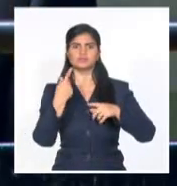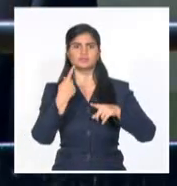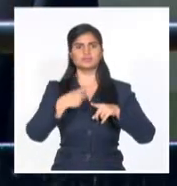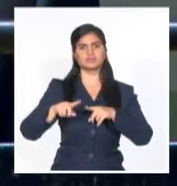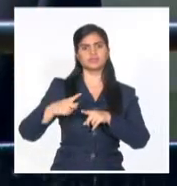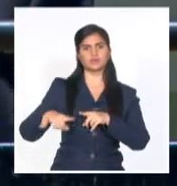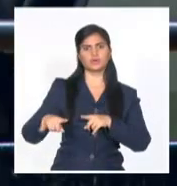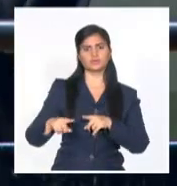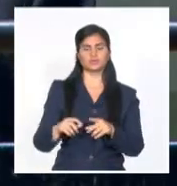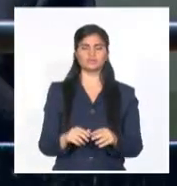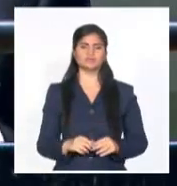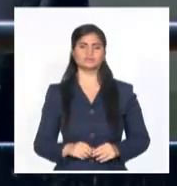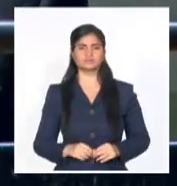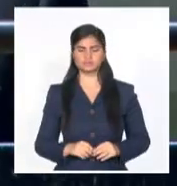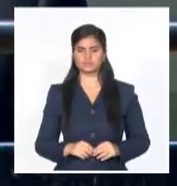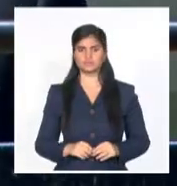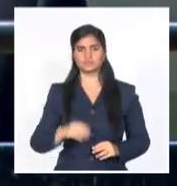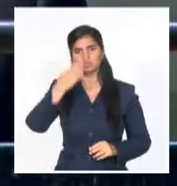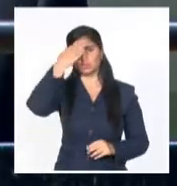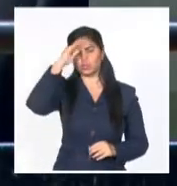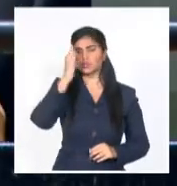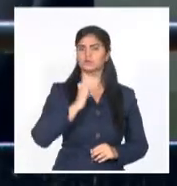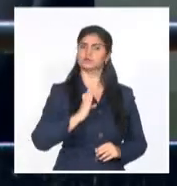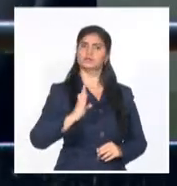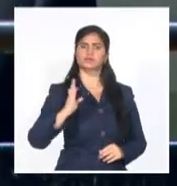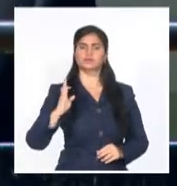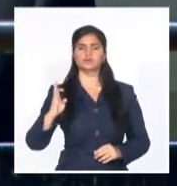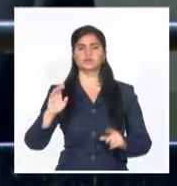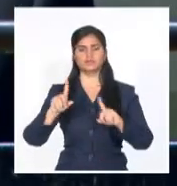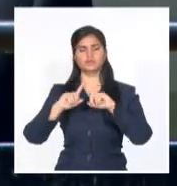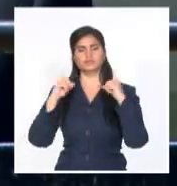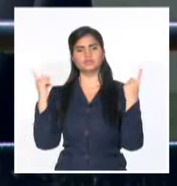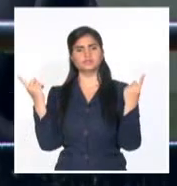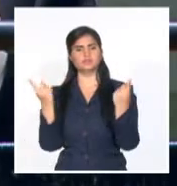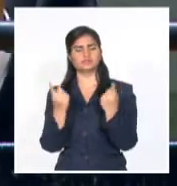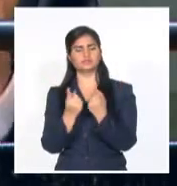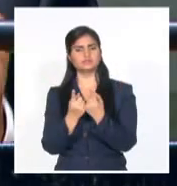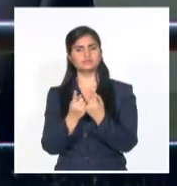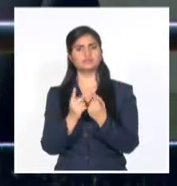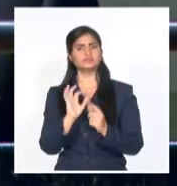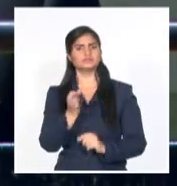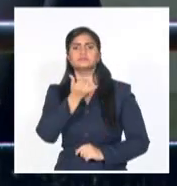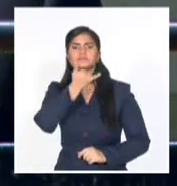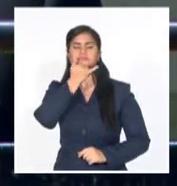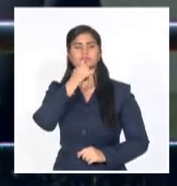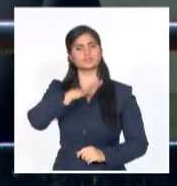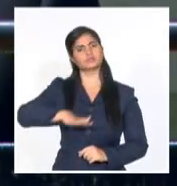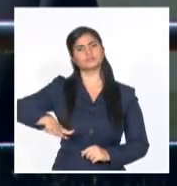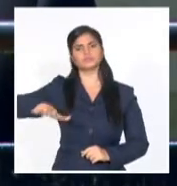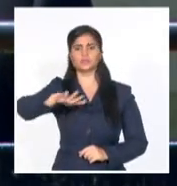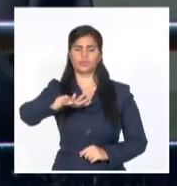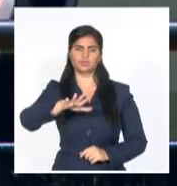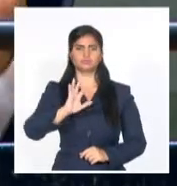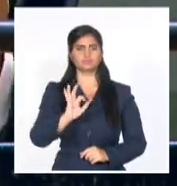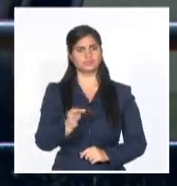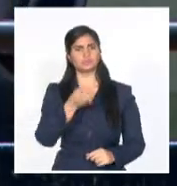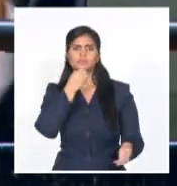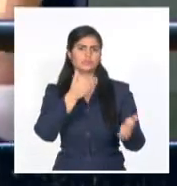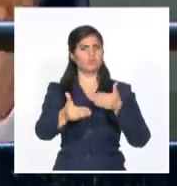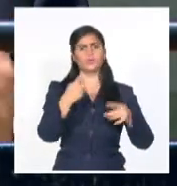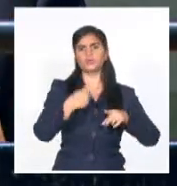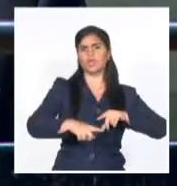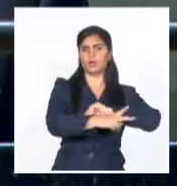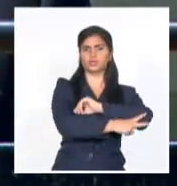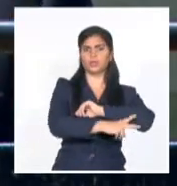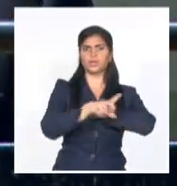de Cuba que amenace la independencia de los Estados Unidos o su seguridad nacional, que